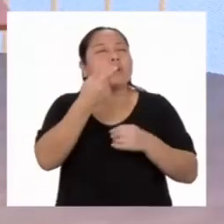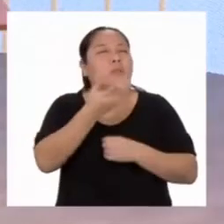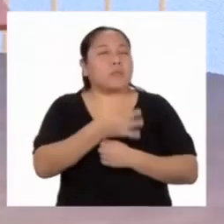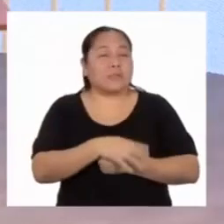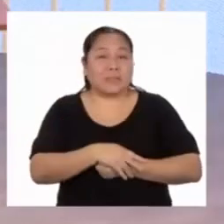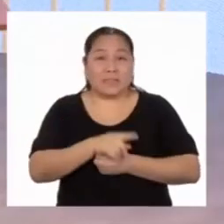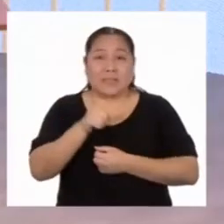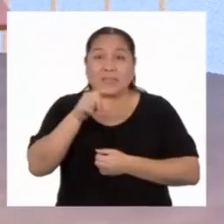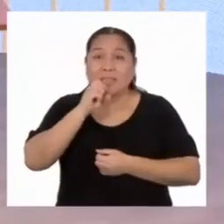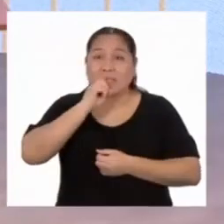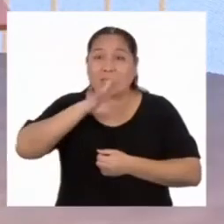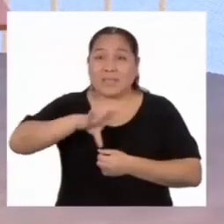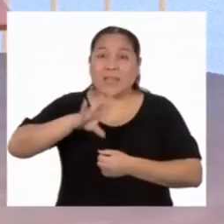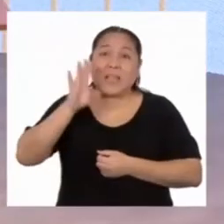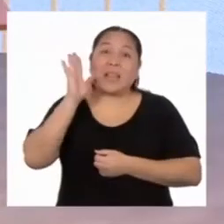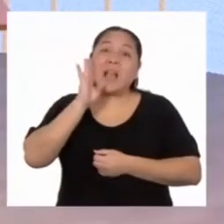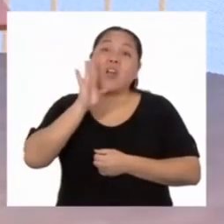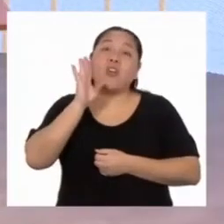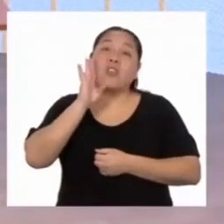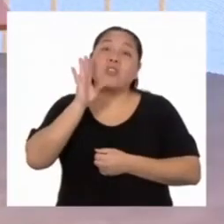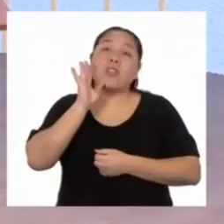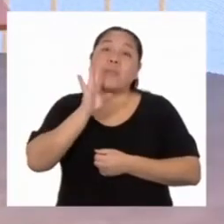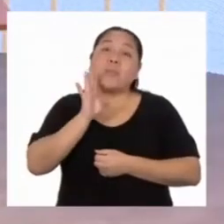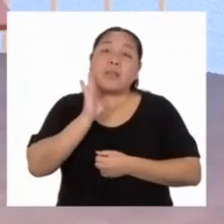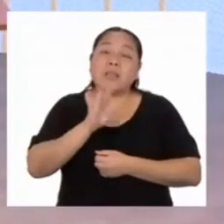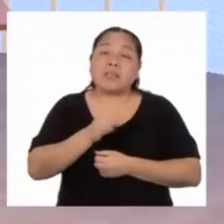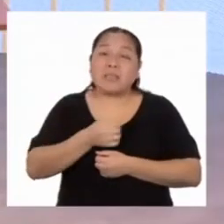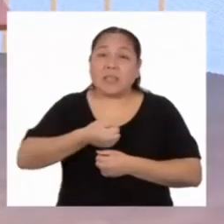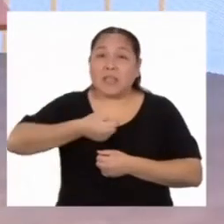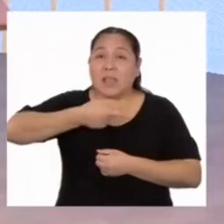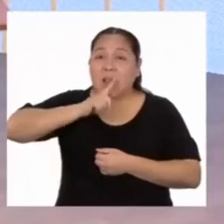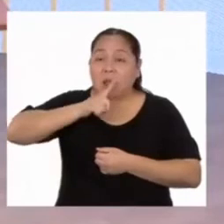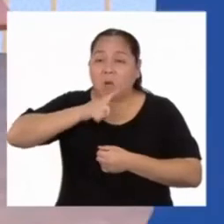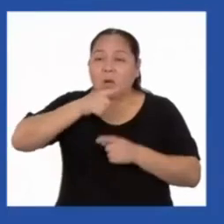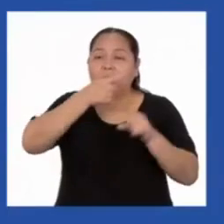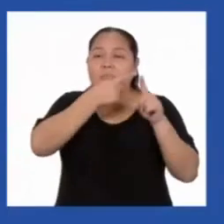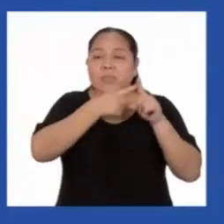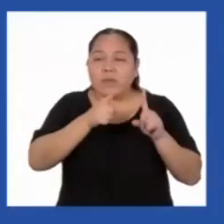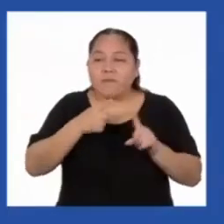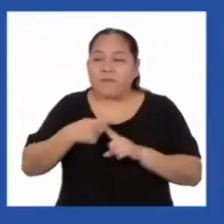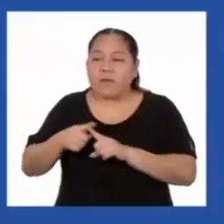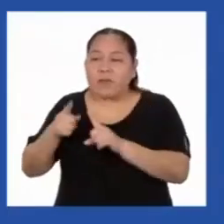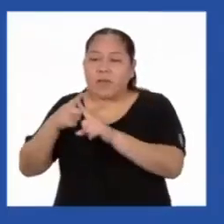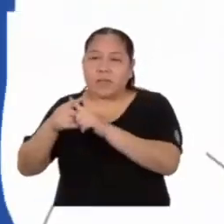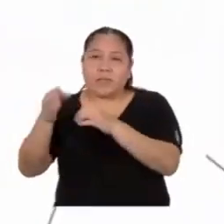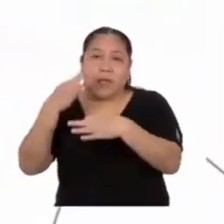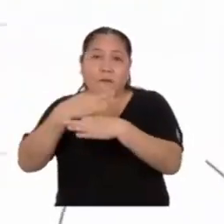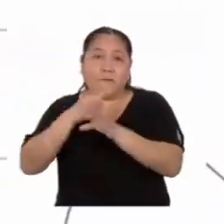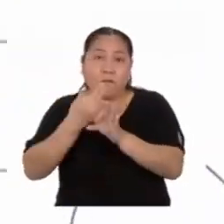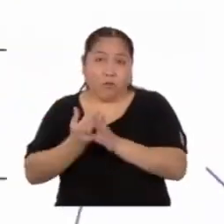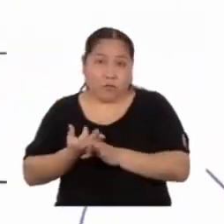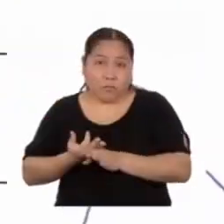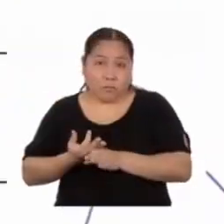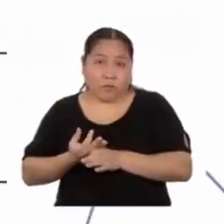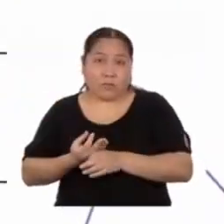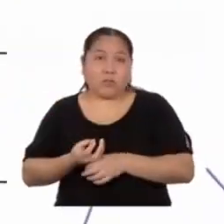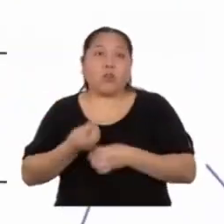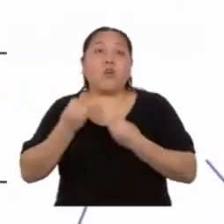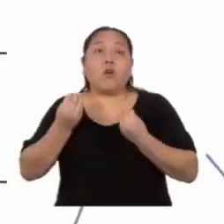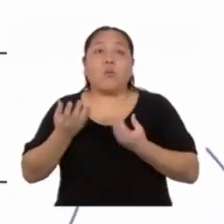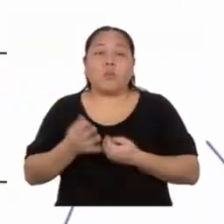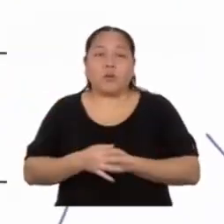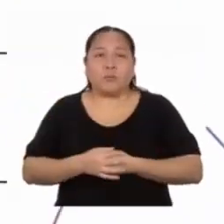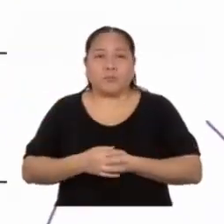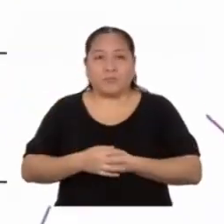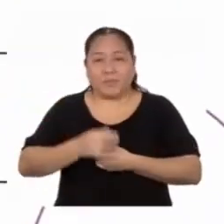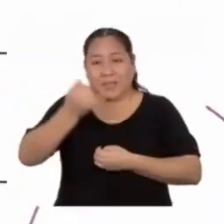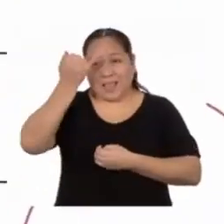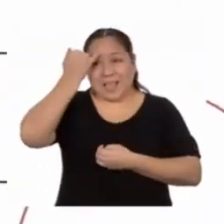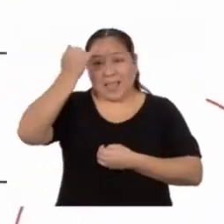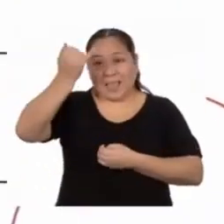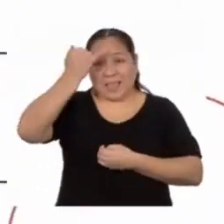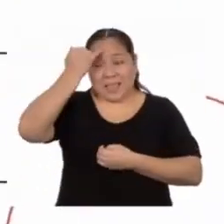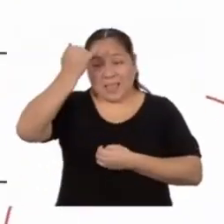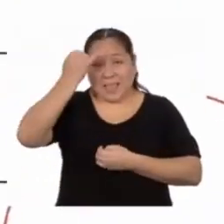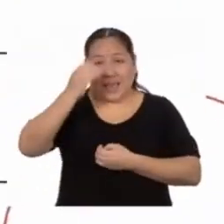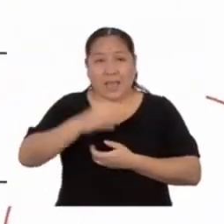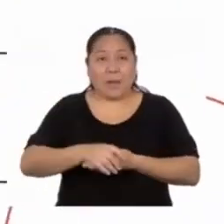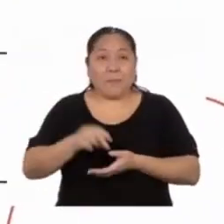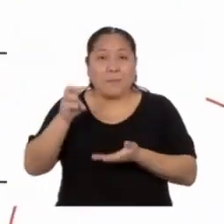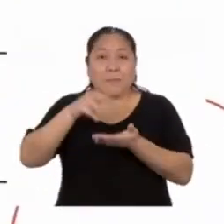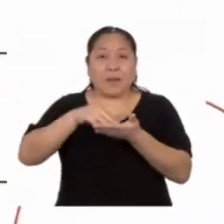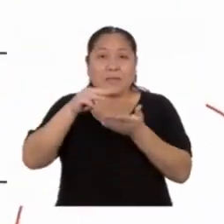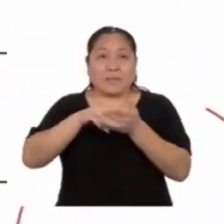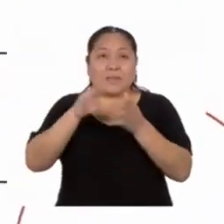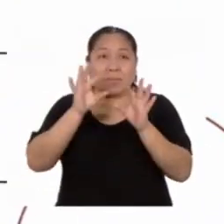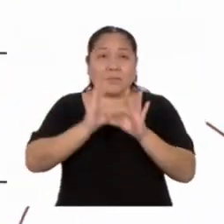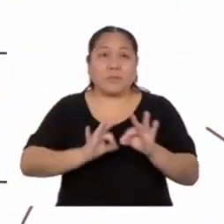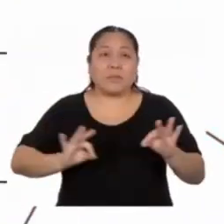la contaminación del agua se origina por diversas fuentes. Como ven, la idea principal la deduje utilizando